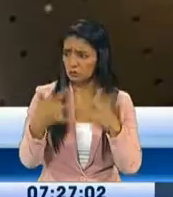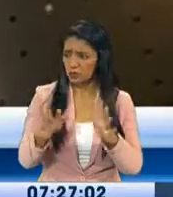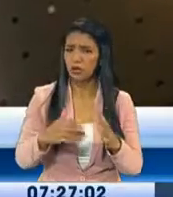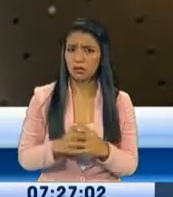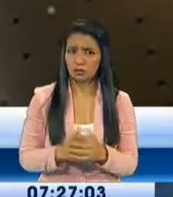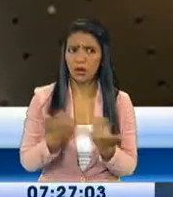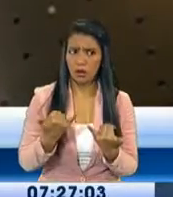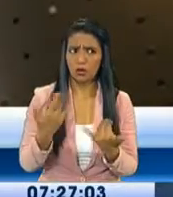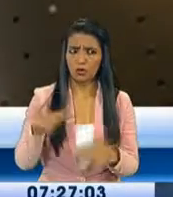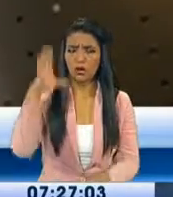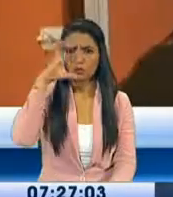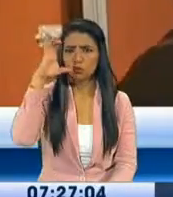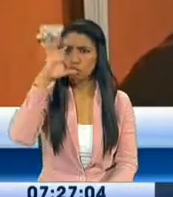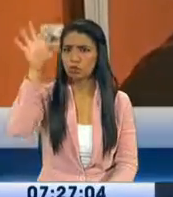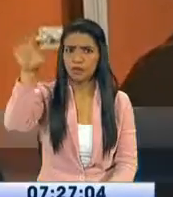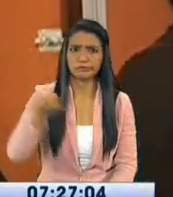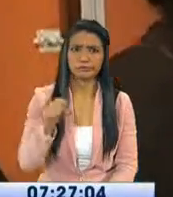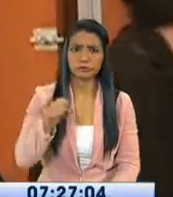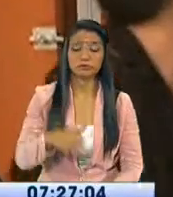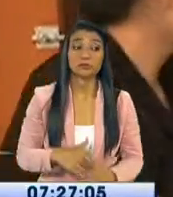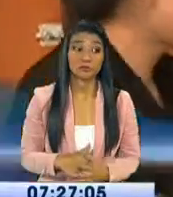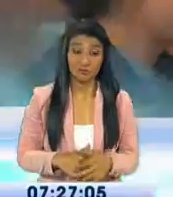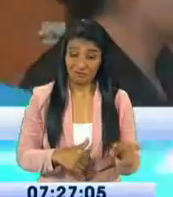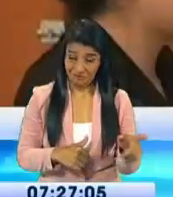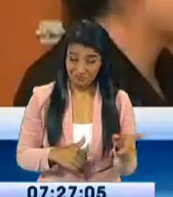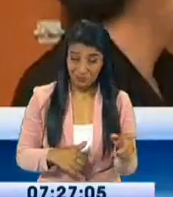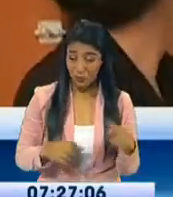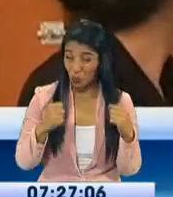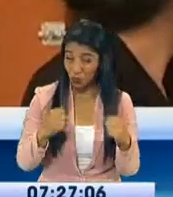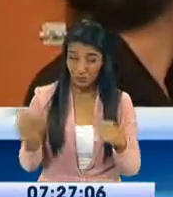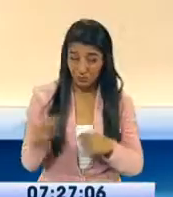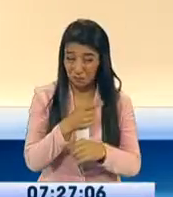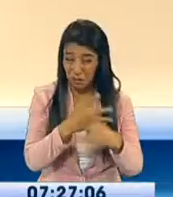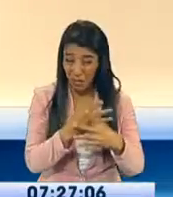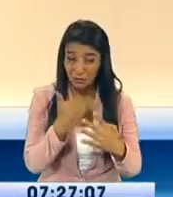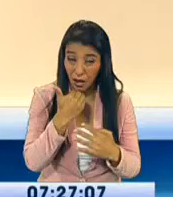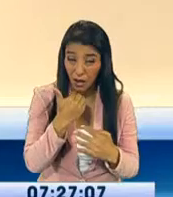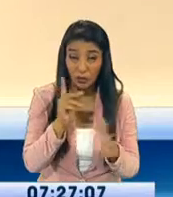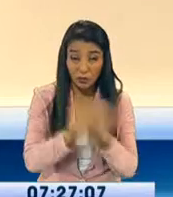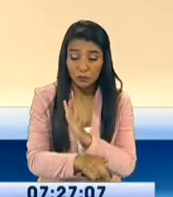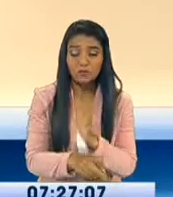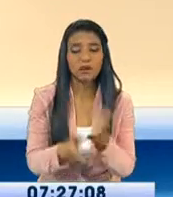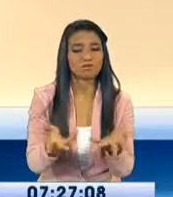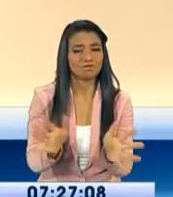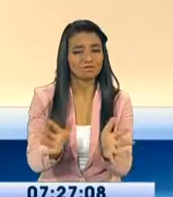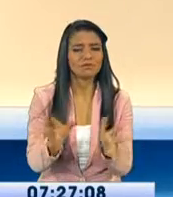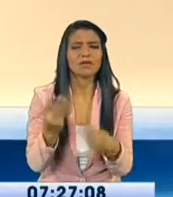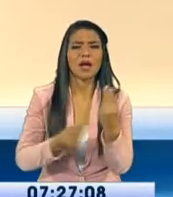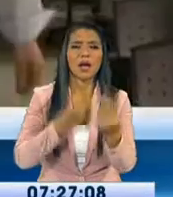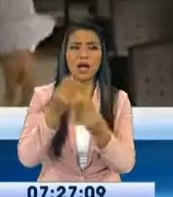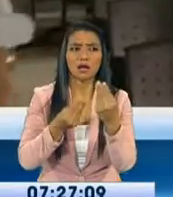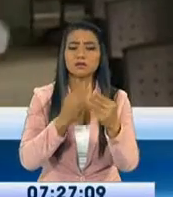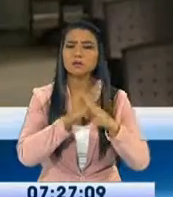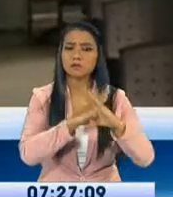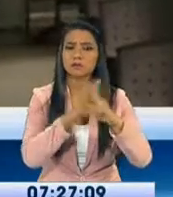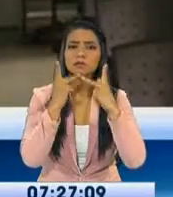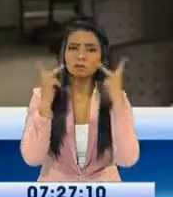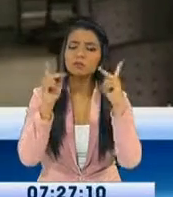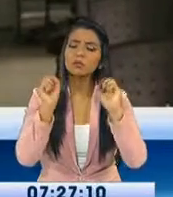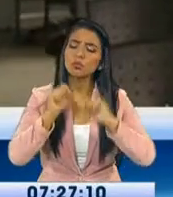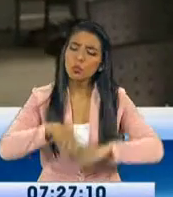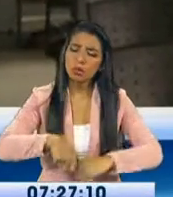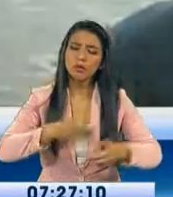con boleta ya de ahorita. Para no llegar al caso extremo de una demanda, ahora en la Defensoría del Pueblo se puede llegar a un acuerdo